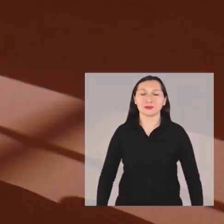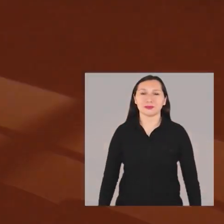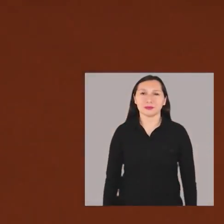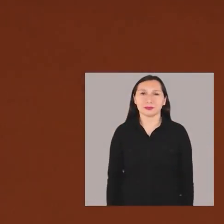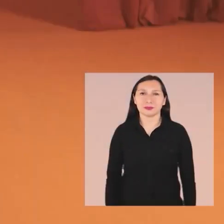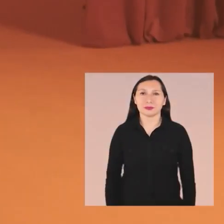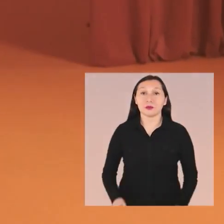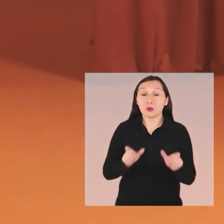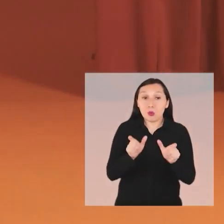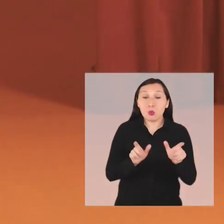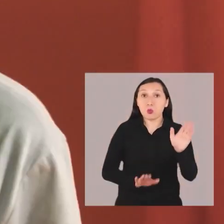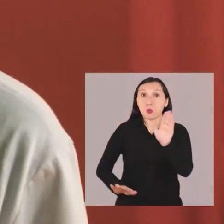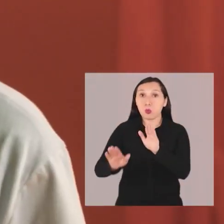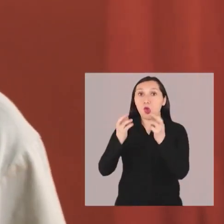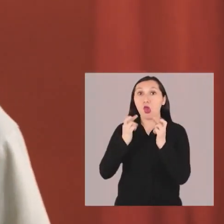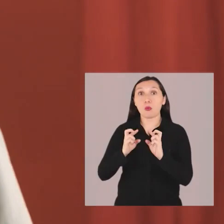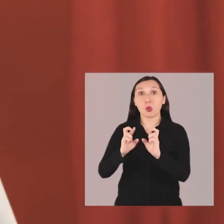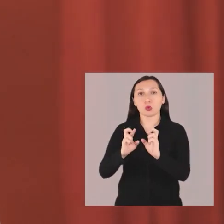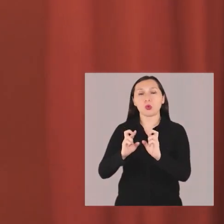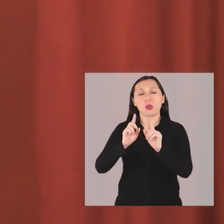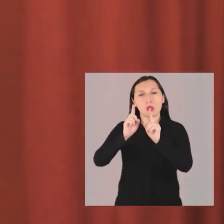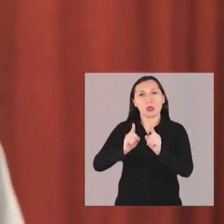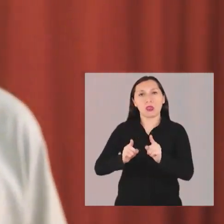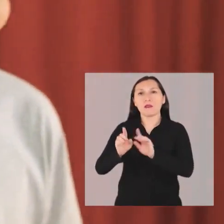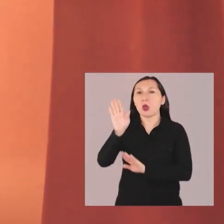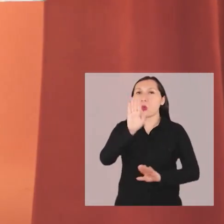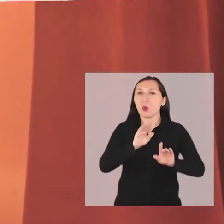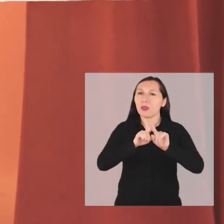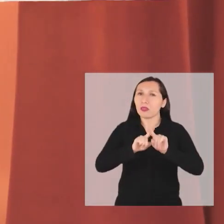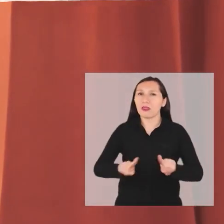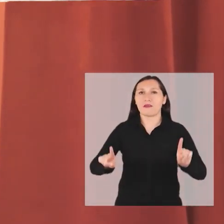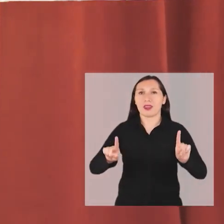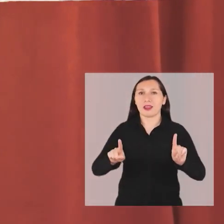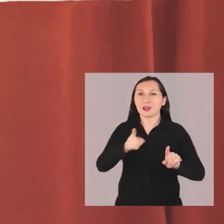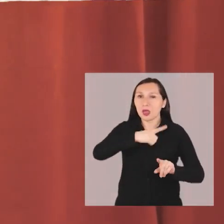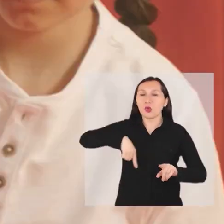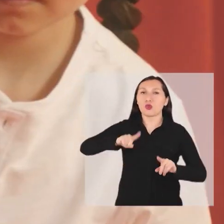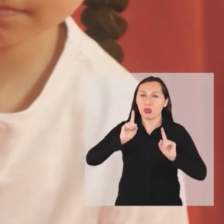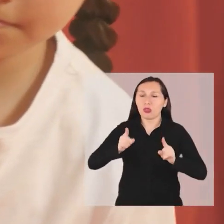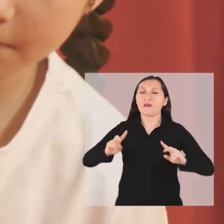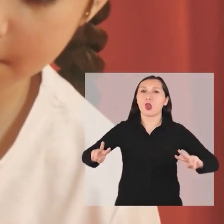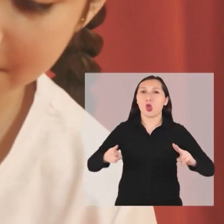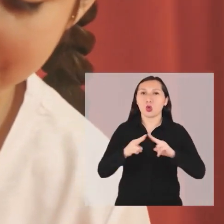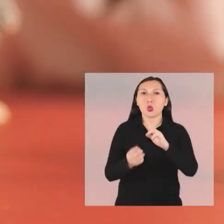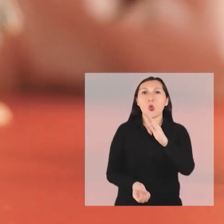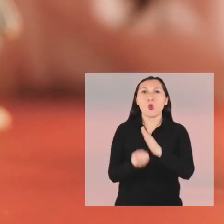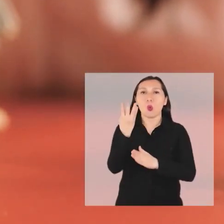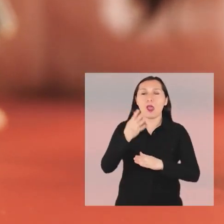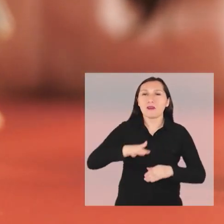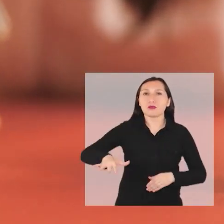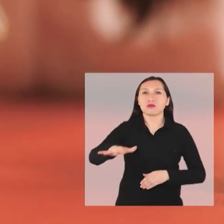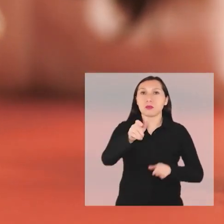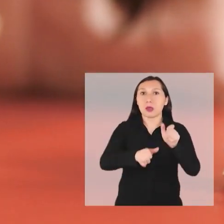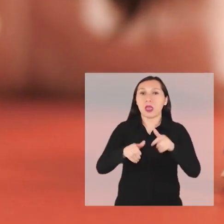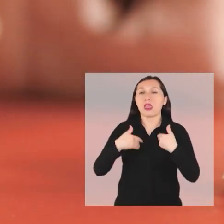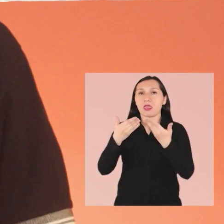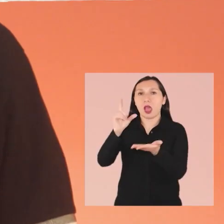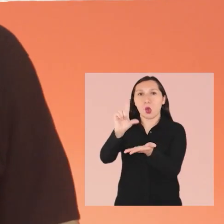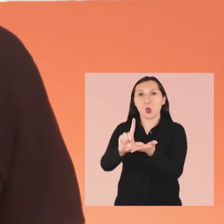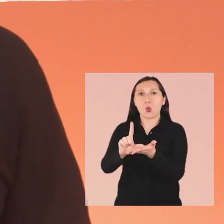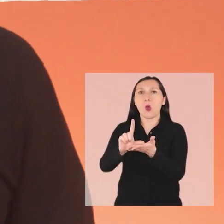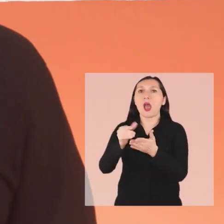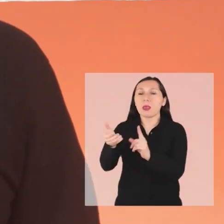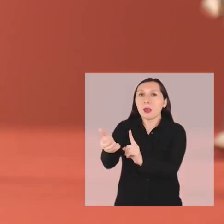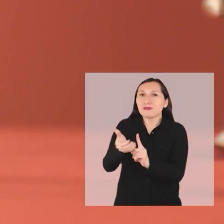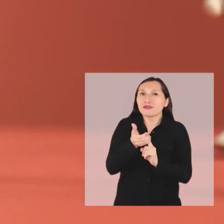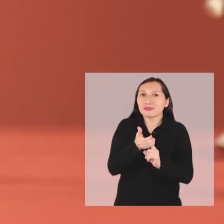enjaulada. Su protección y oportunidades merecen un cuidado diferente. Debemos construir una nueva sociedad que